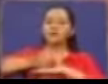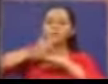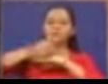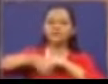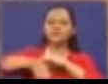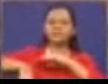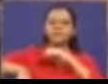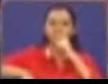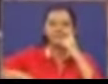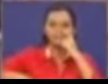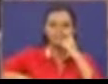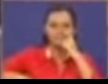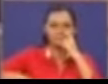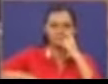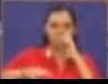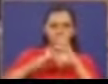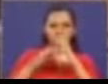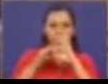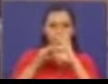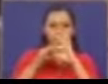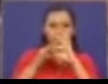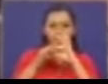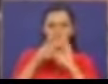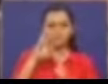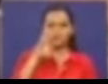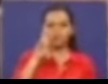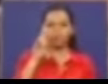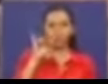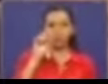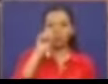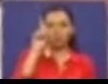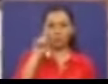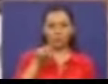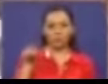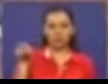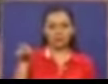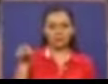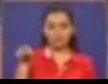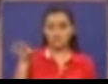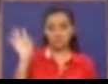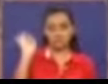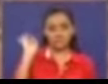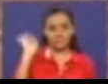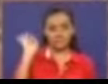A ver, está el compañero Estuardo Ruiz, director del Servicio de Acreditación Ecuatoriano. Estuardo,